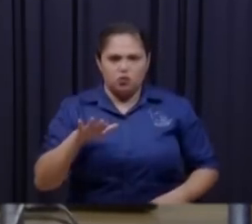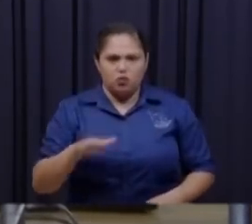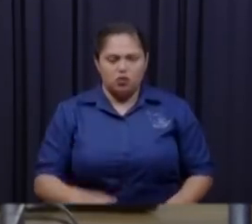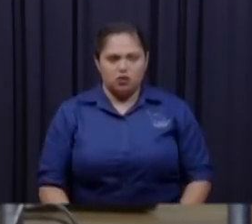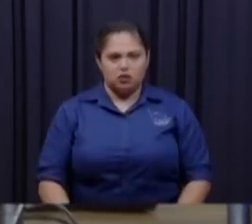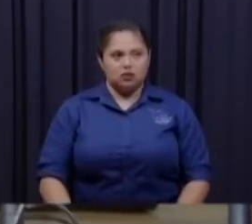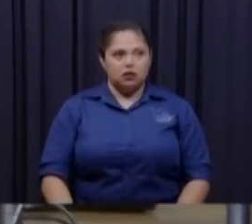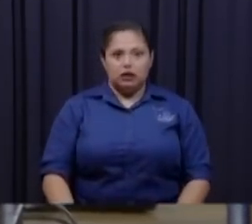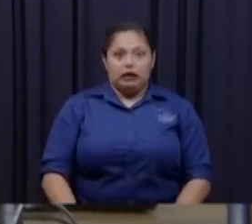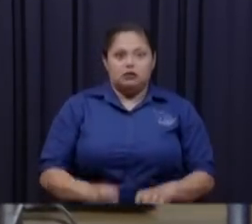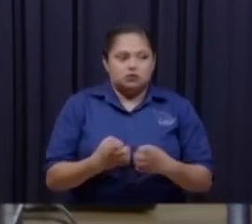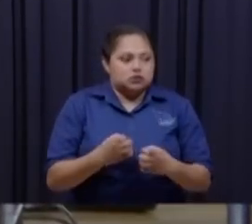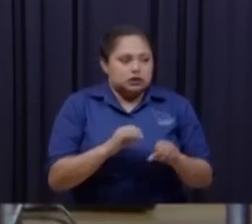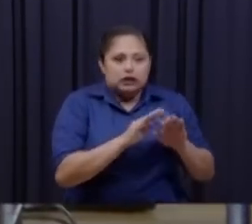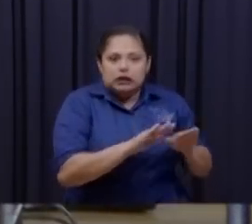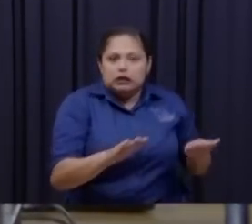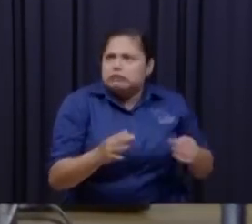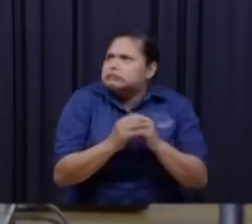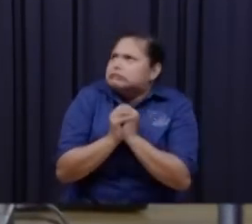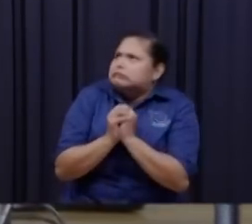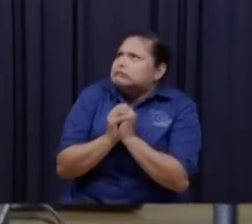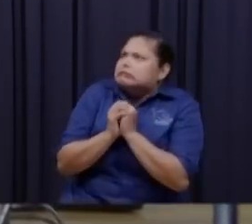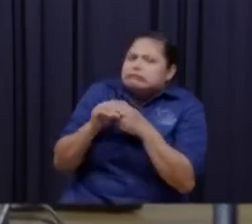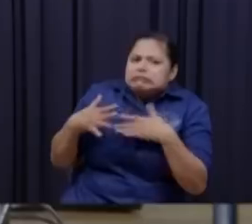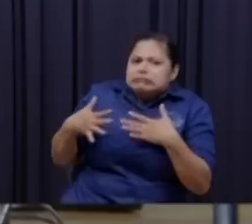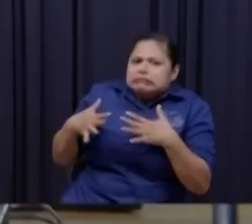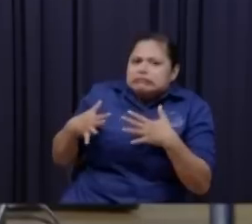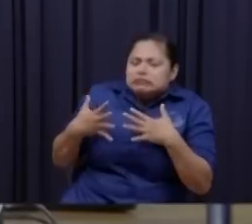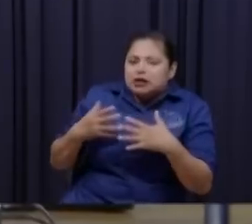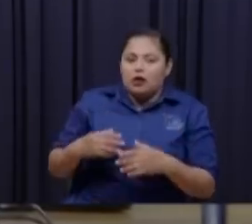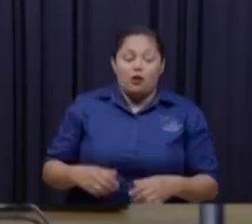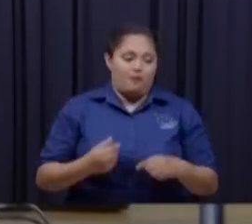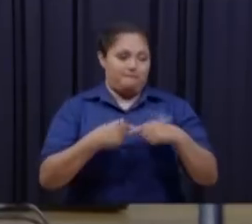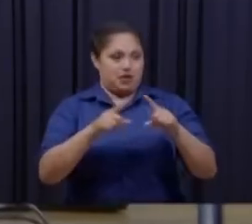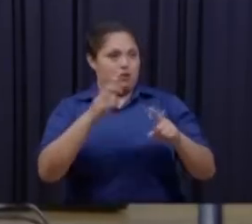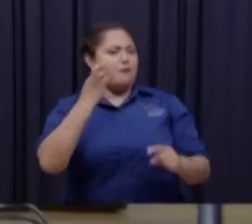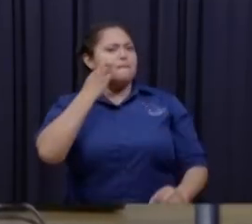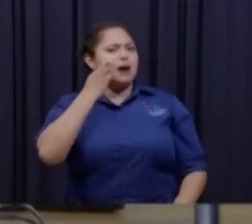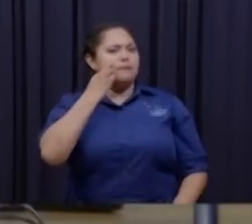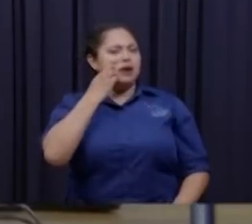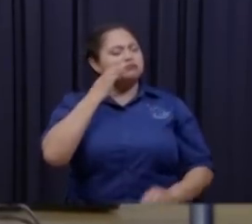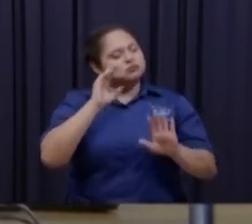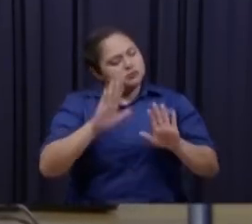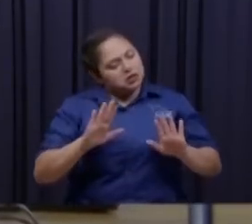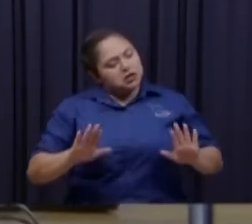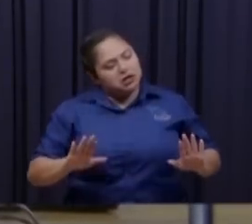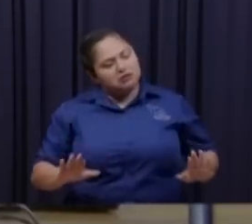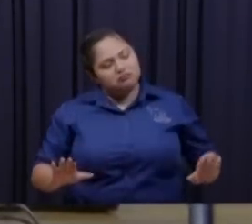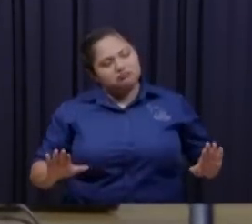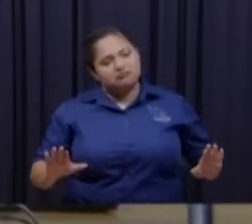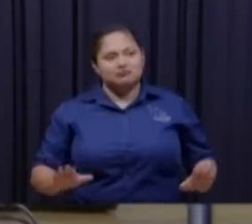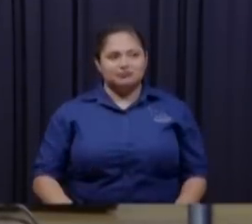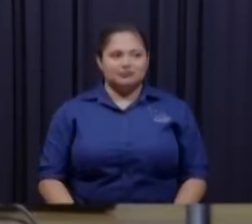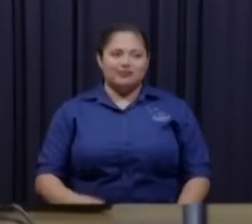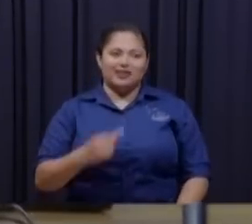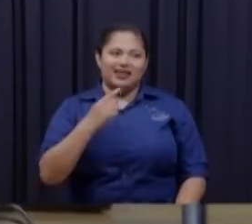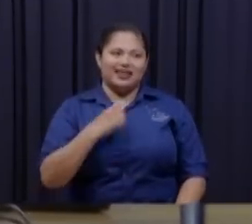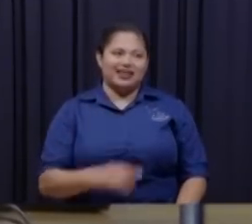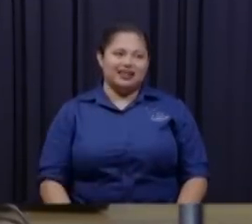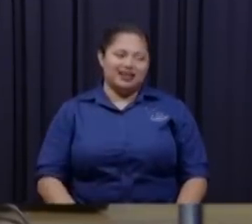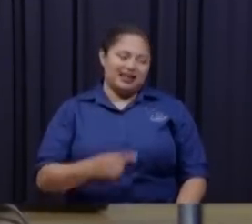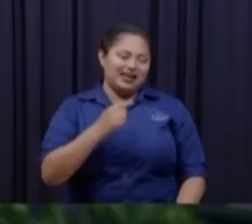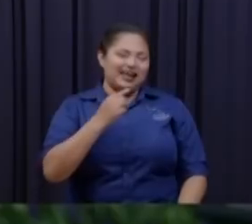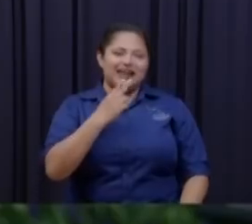Y el patojo temblaba. Pero un papá más tranquilo, el niño